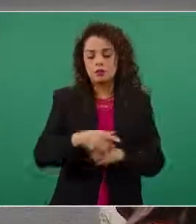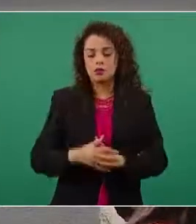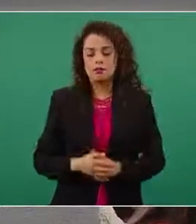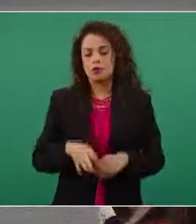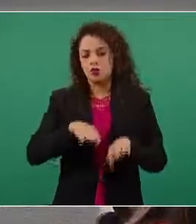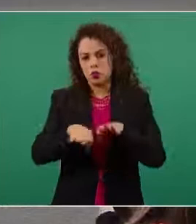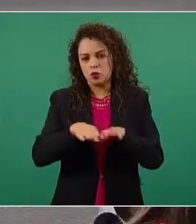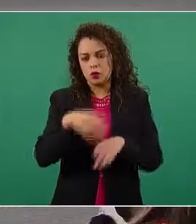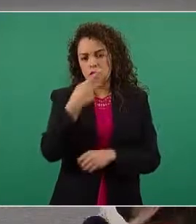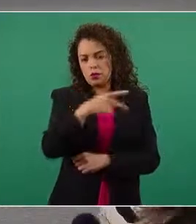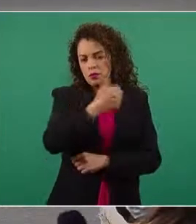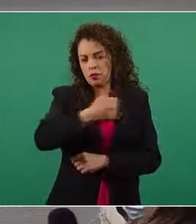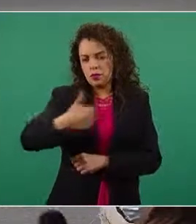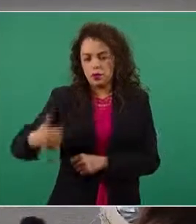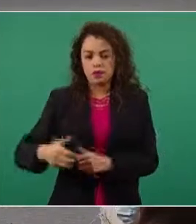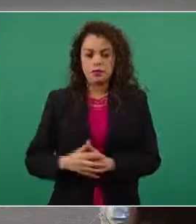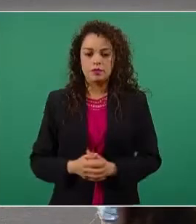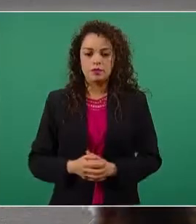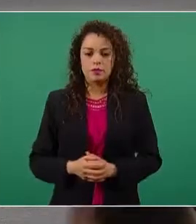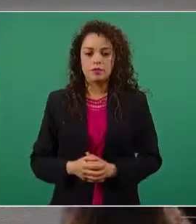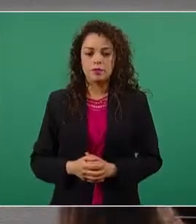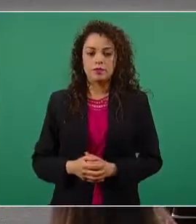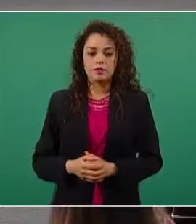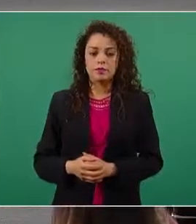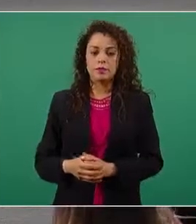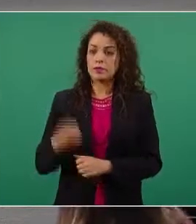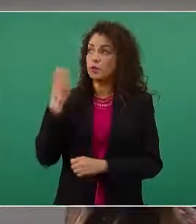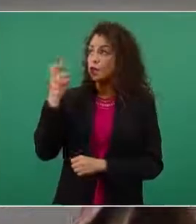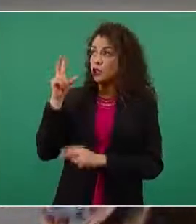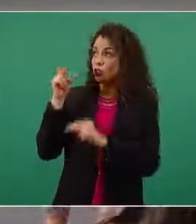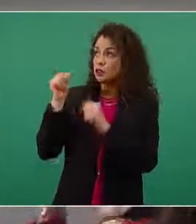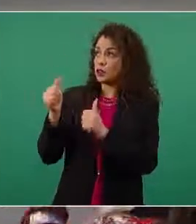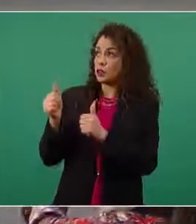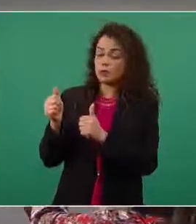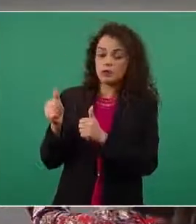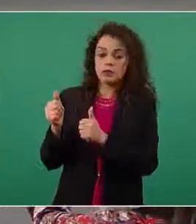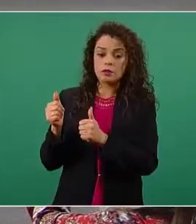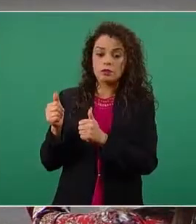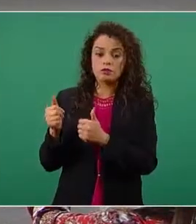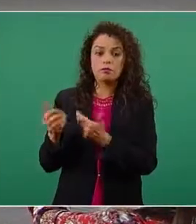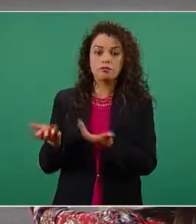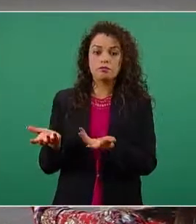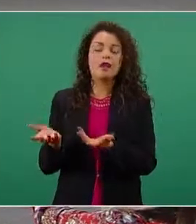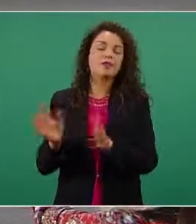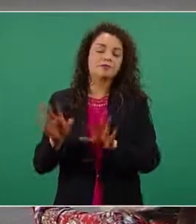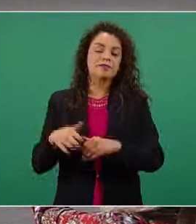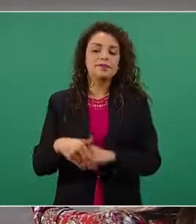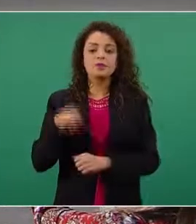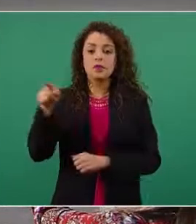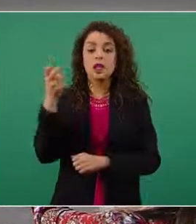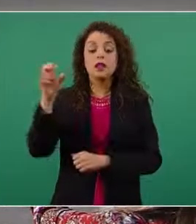porque ella es legisladora, son candidatos que están pidiendo. Ah, así está lo de hoy.